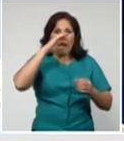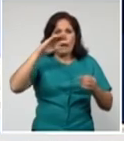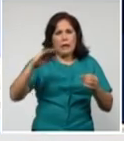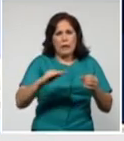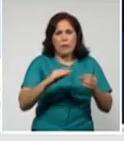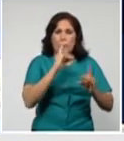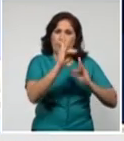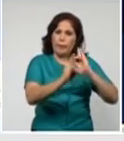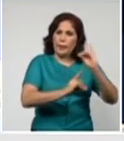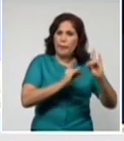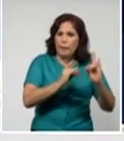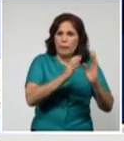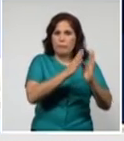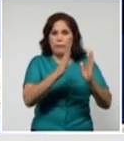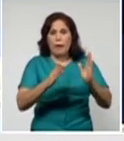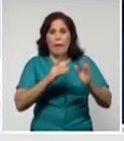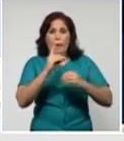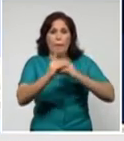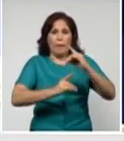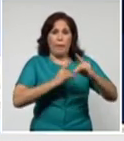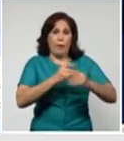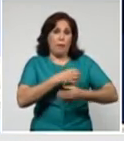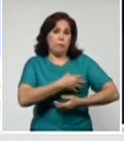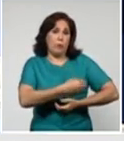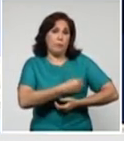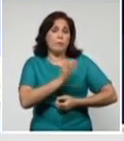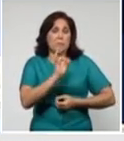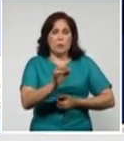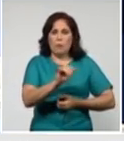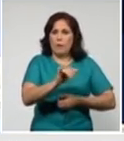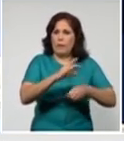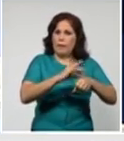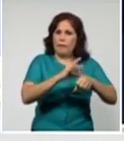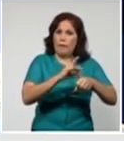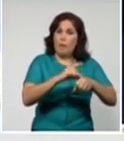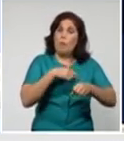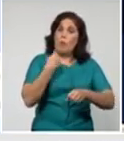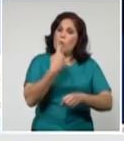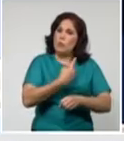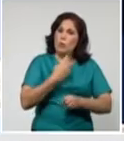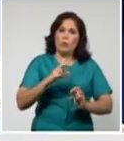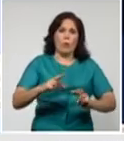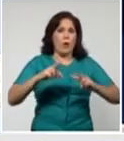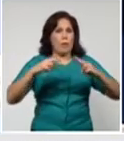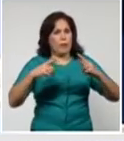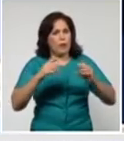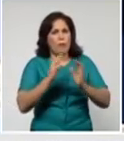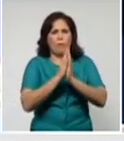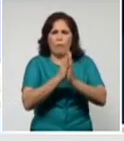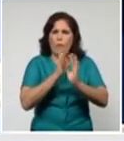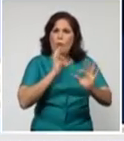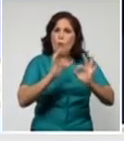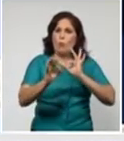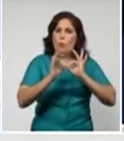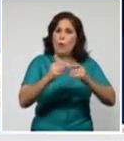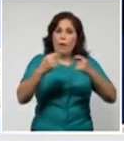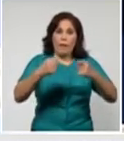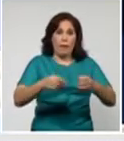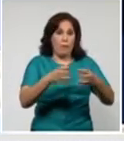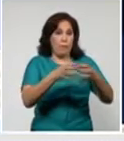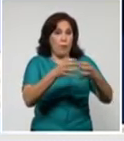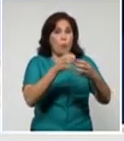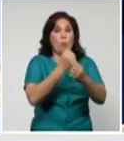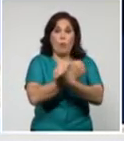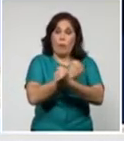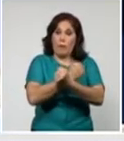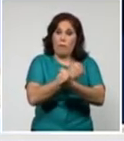pequeños, lactantes. Esto lo decimos por la protección que tenemos que darle a este grupo de riesgo. Por